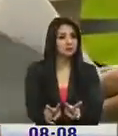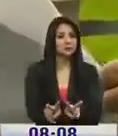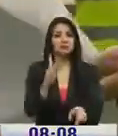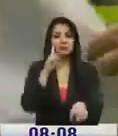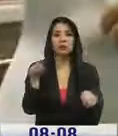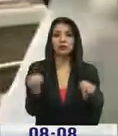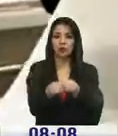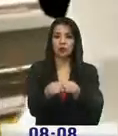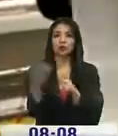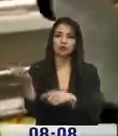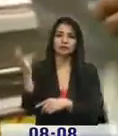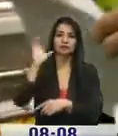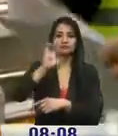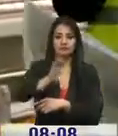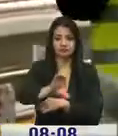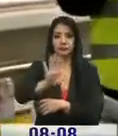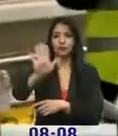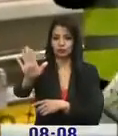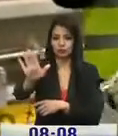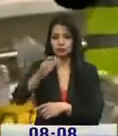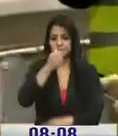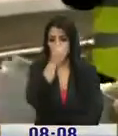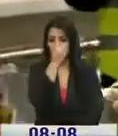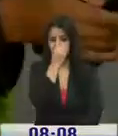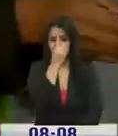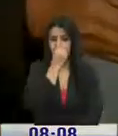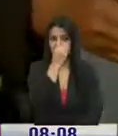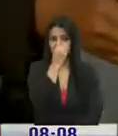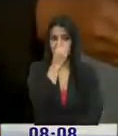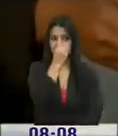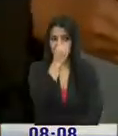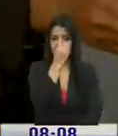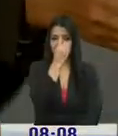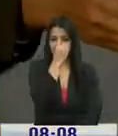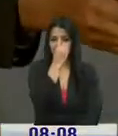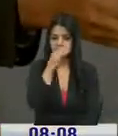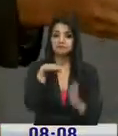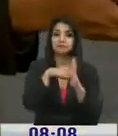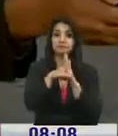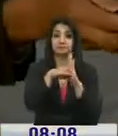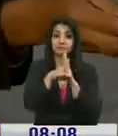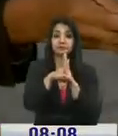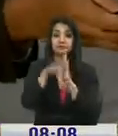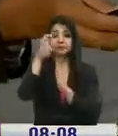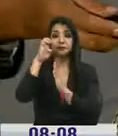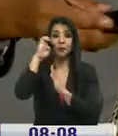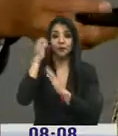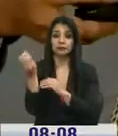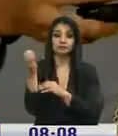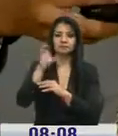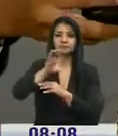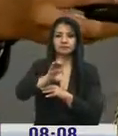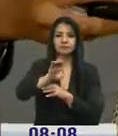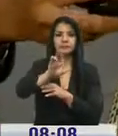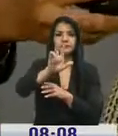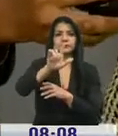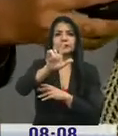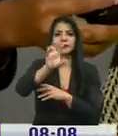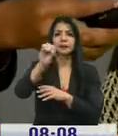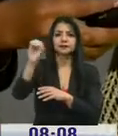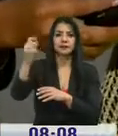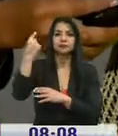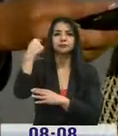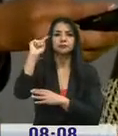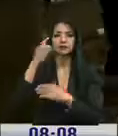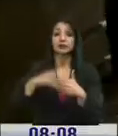con la contribución que ha realizado la institución. El banco ha contribuido a este proyecto con 300 millones